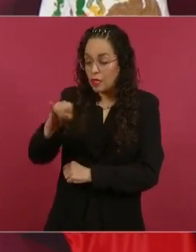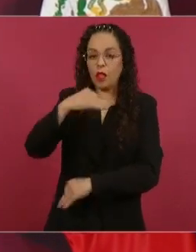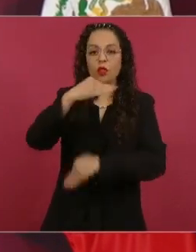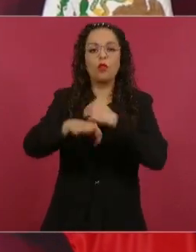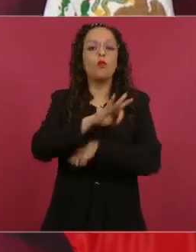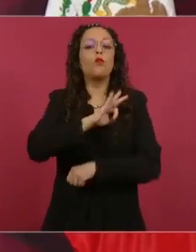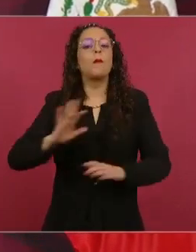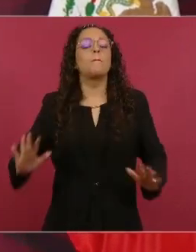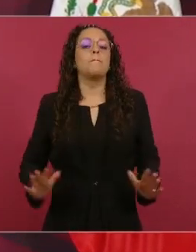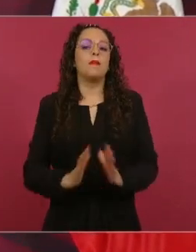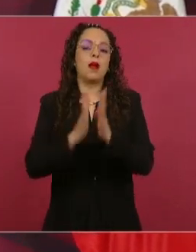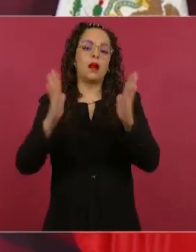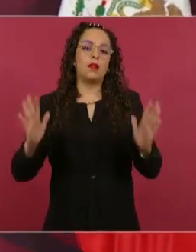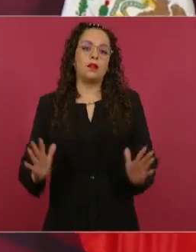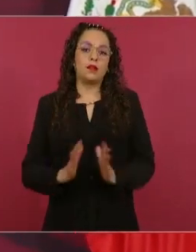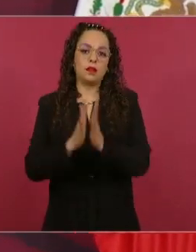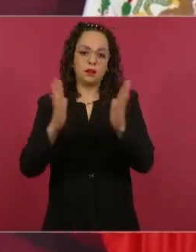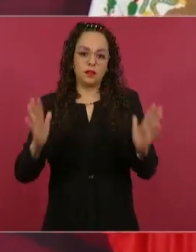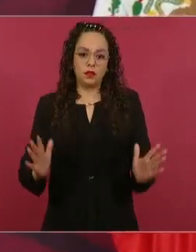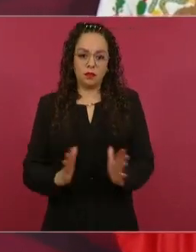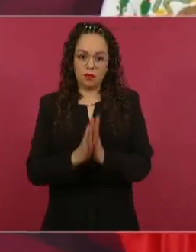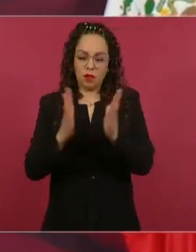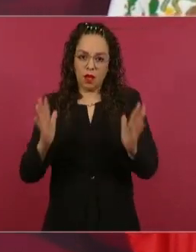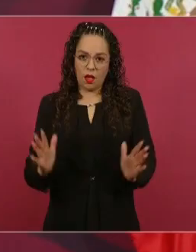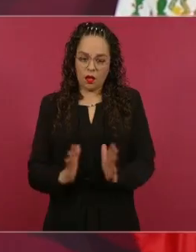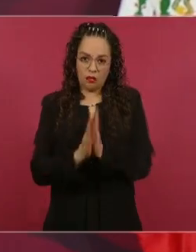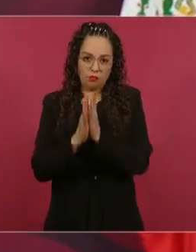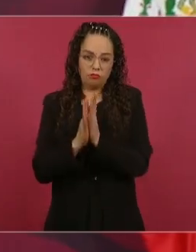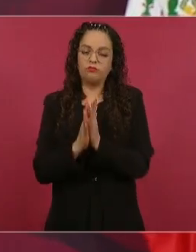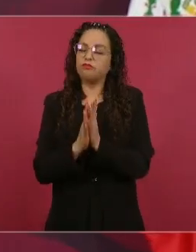y por la vía democrática, por la vía